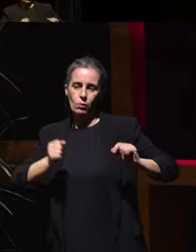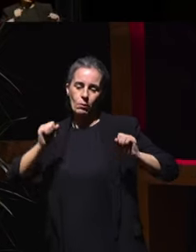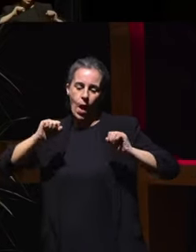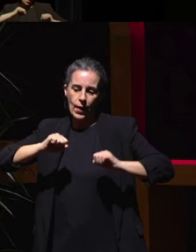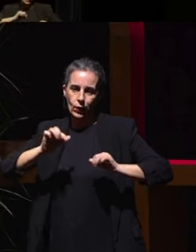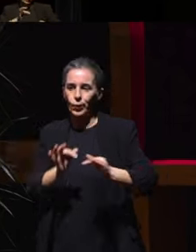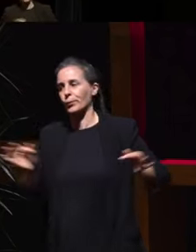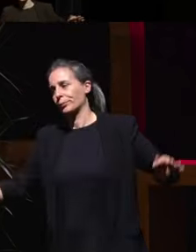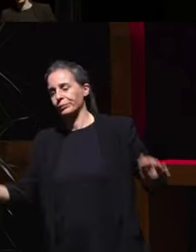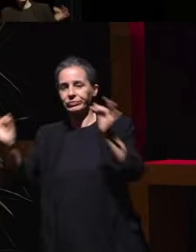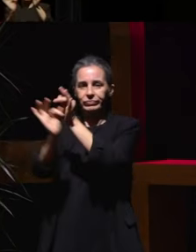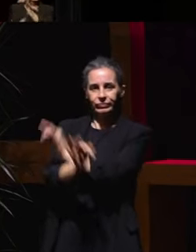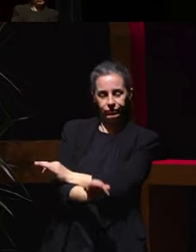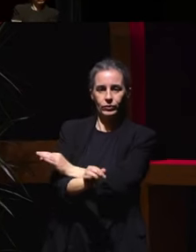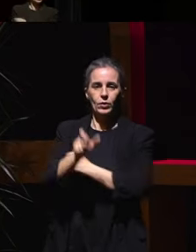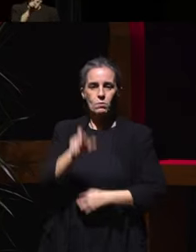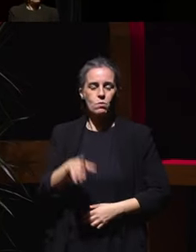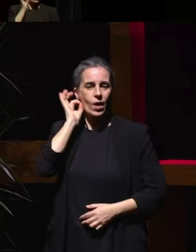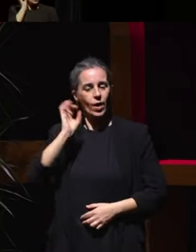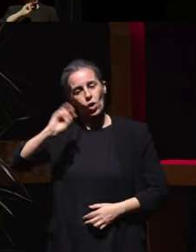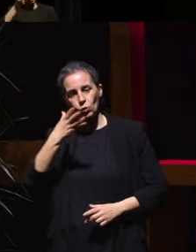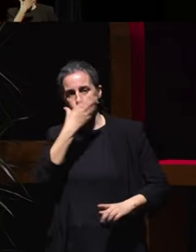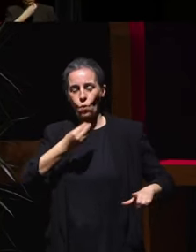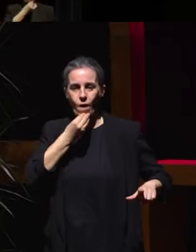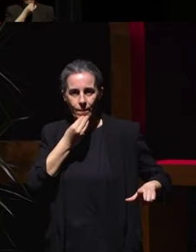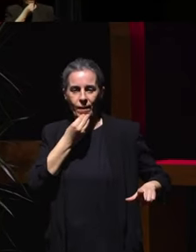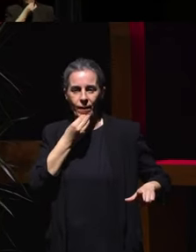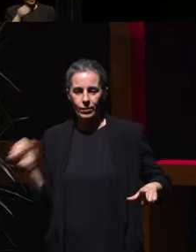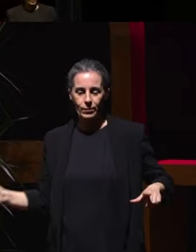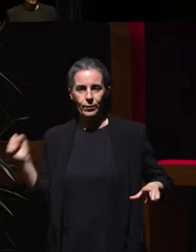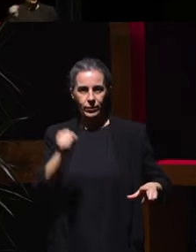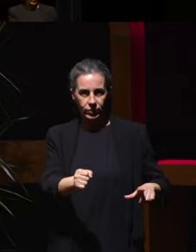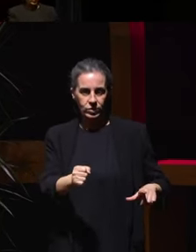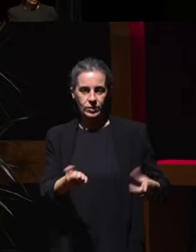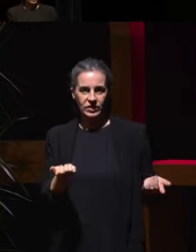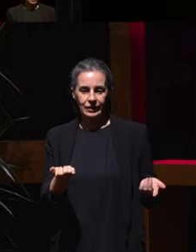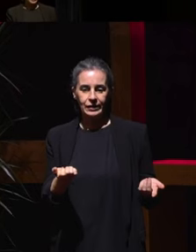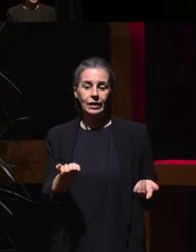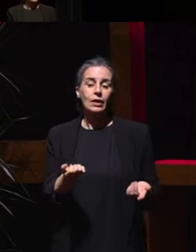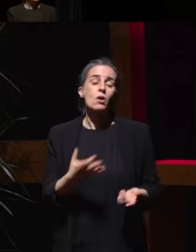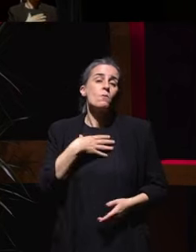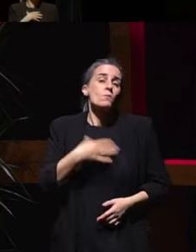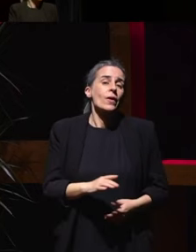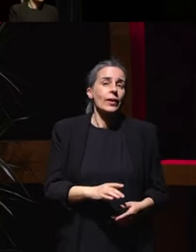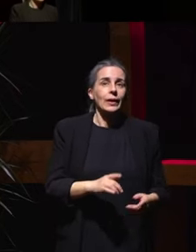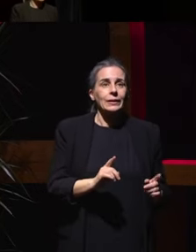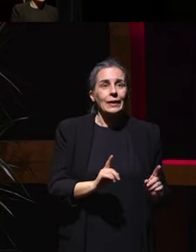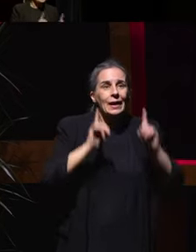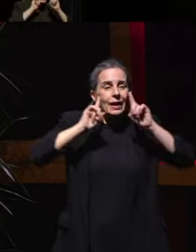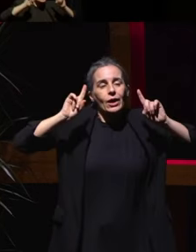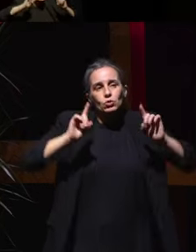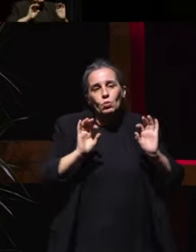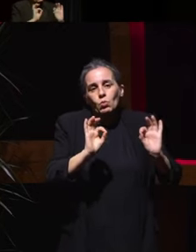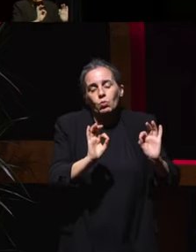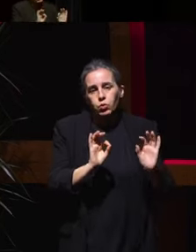entonces tiene que venir un relevo. Que hay casos puntuales como las chicas que hemos visto y también otros muchos sitios, sí es cierto, pero